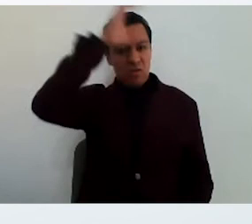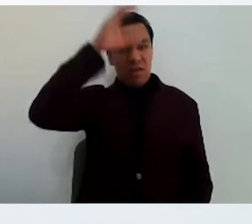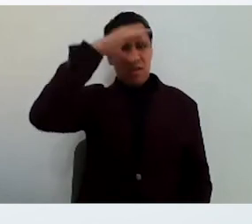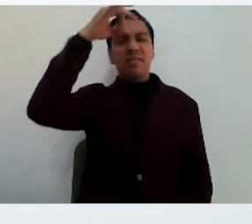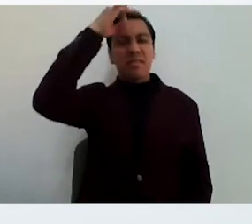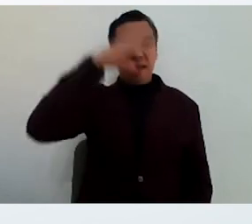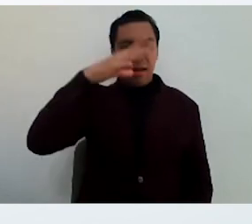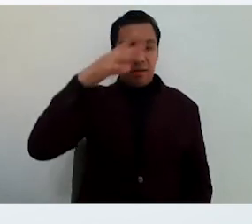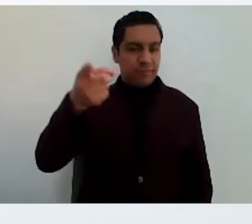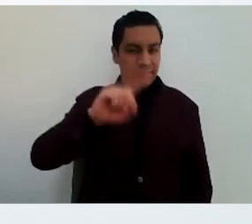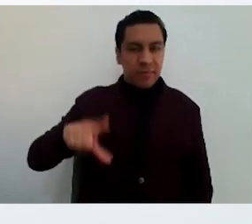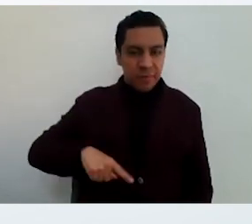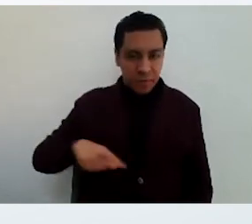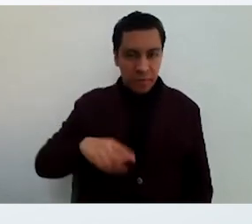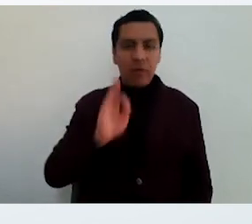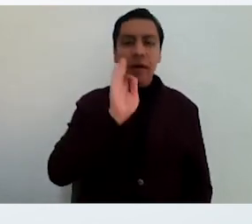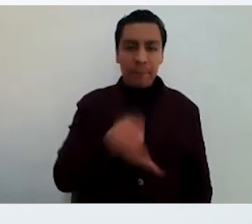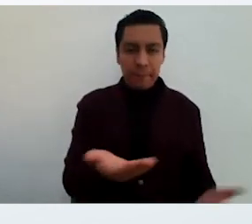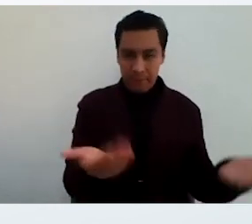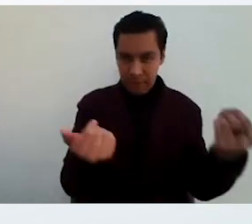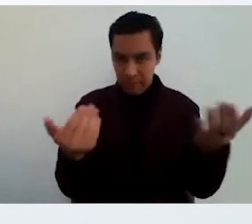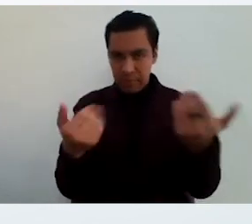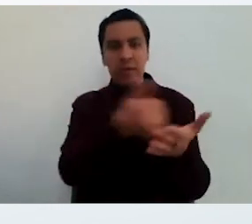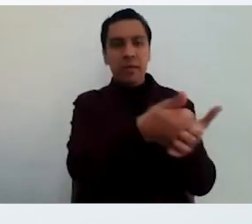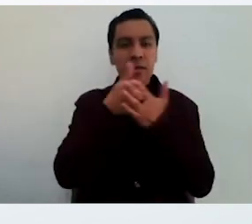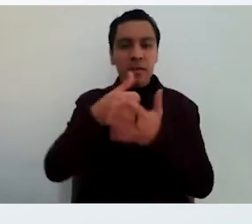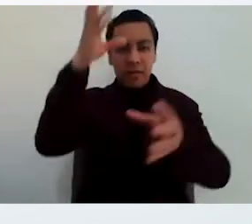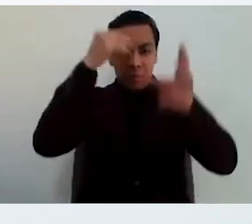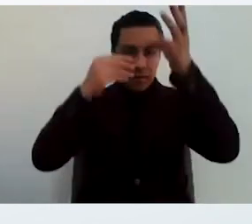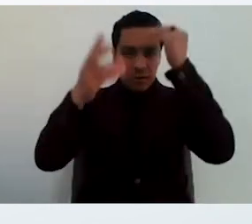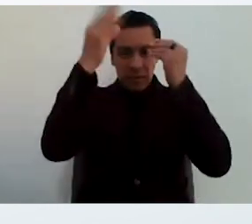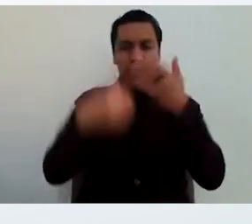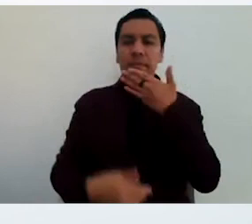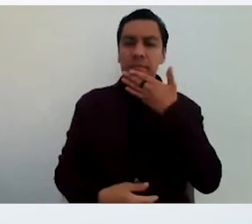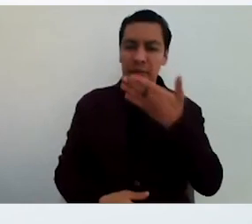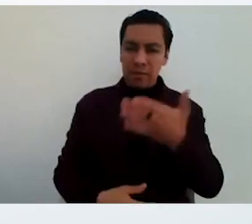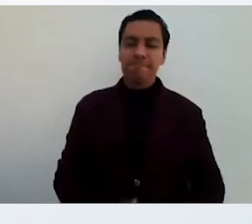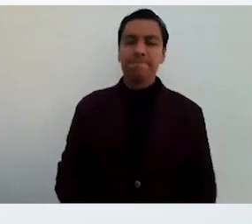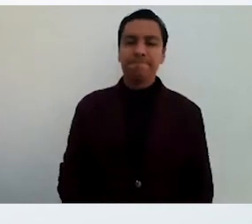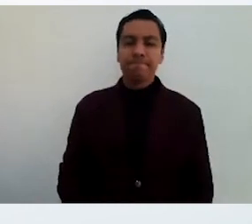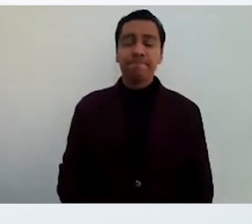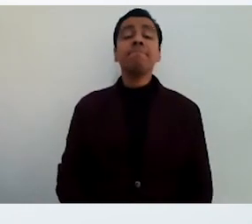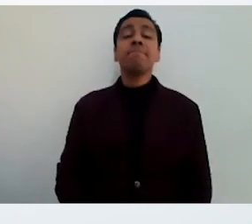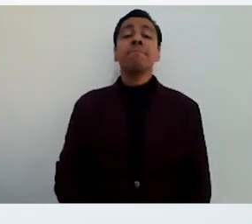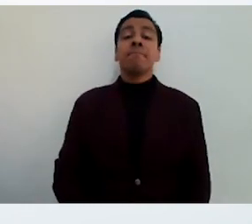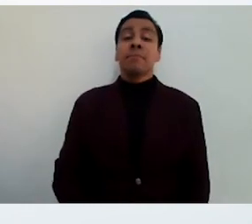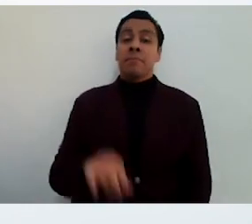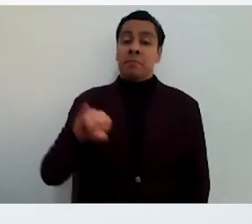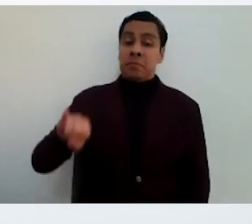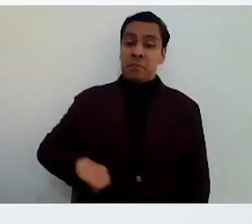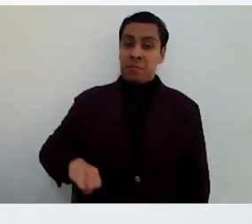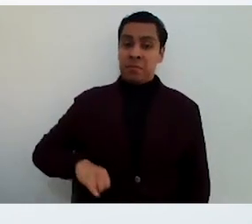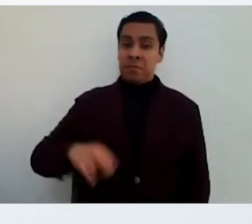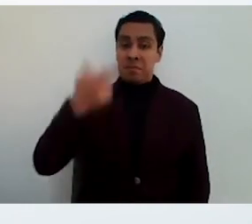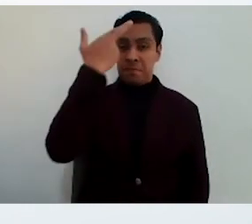Pues muy importante esa última frase, esta última reflexión que nos ofreces, Malaquías,